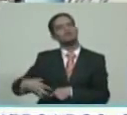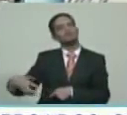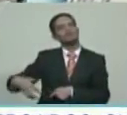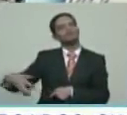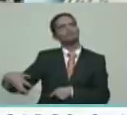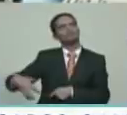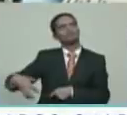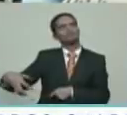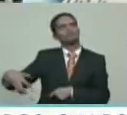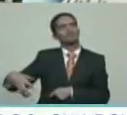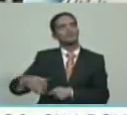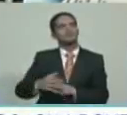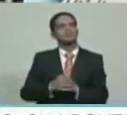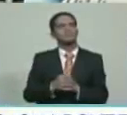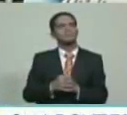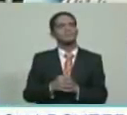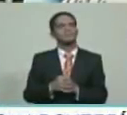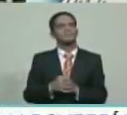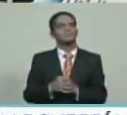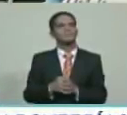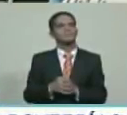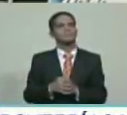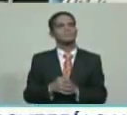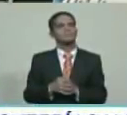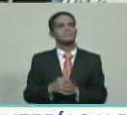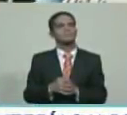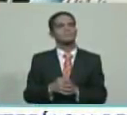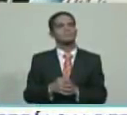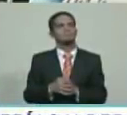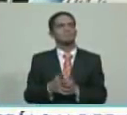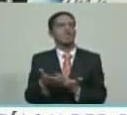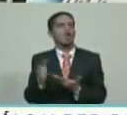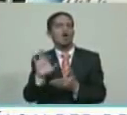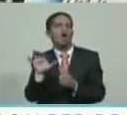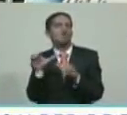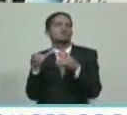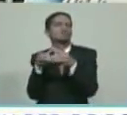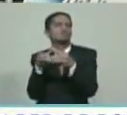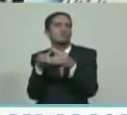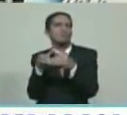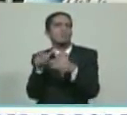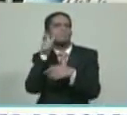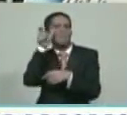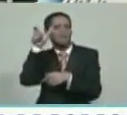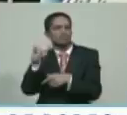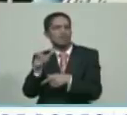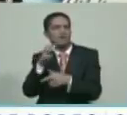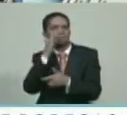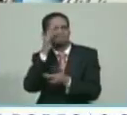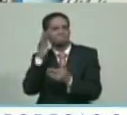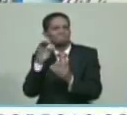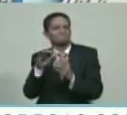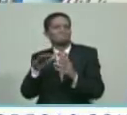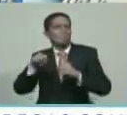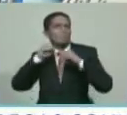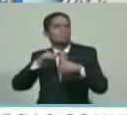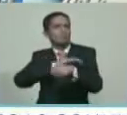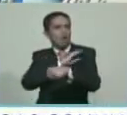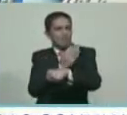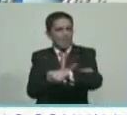vinculados a organismos muchas veces económicos o grupos económicos muy poderosos transnacionales, sepan